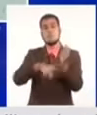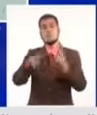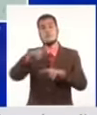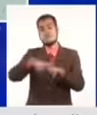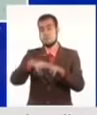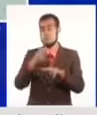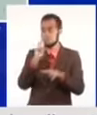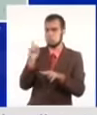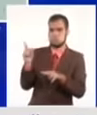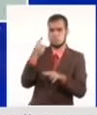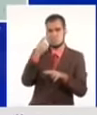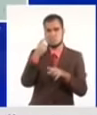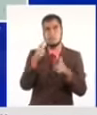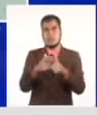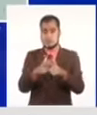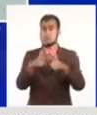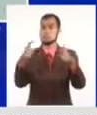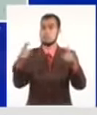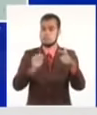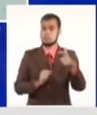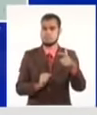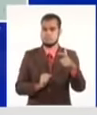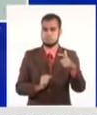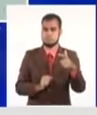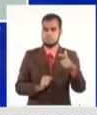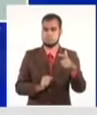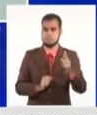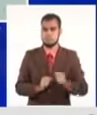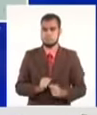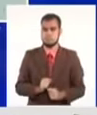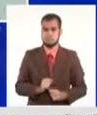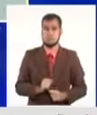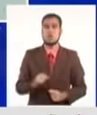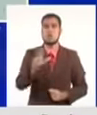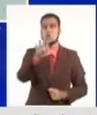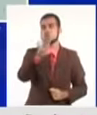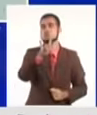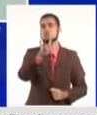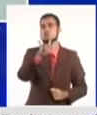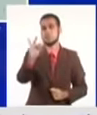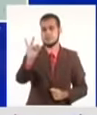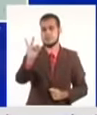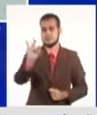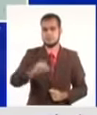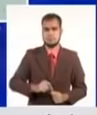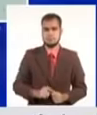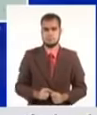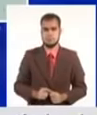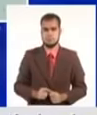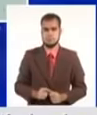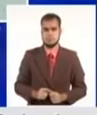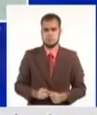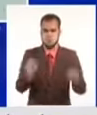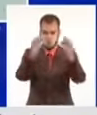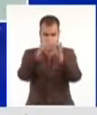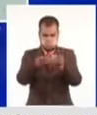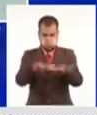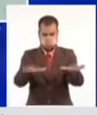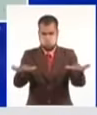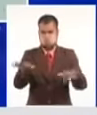también incrementa, 80 casos más, 597 en total, dispersos en todos sus